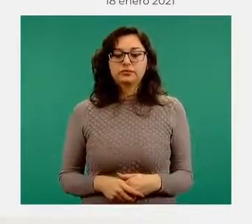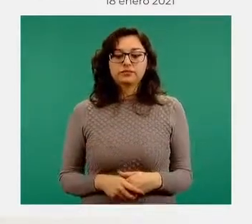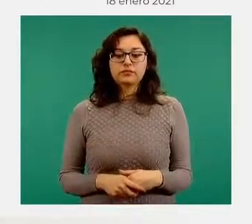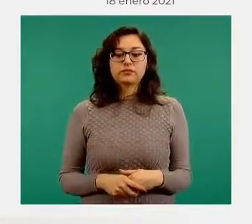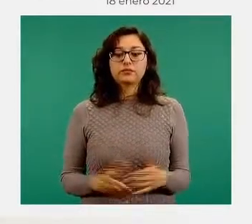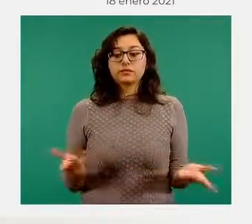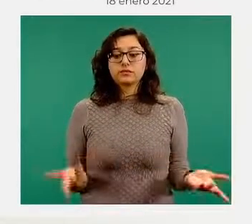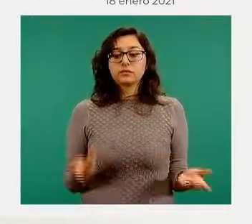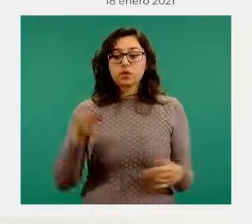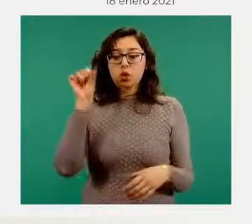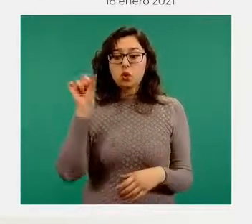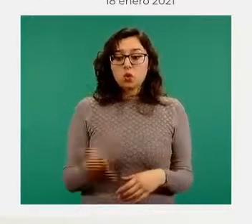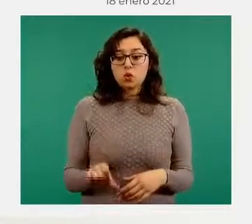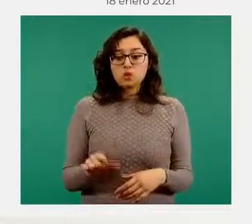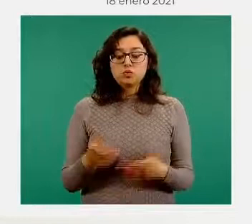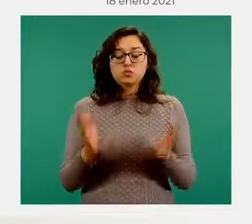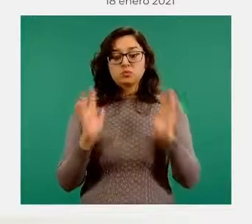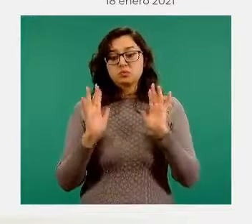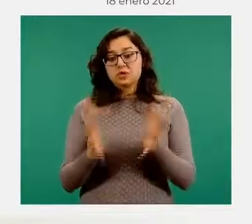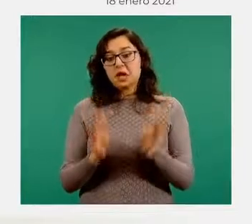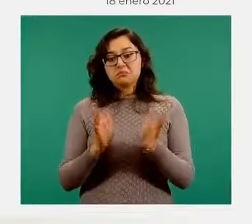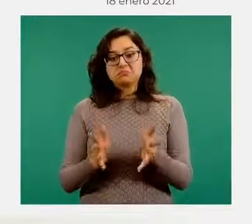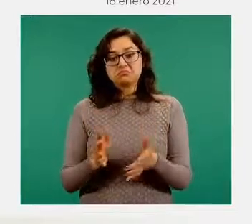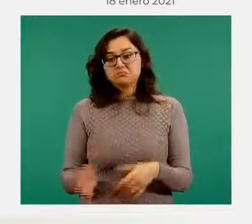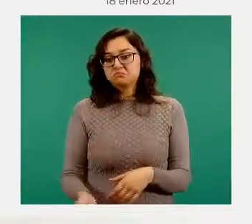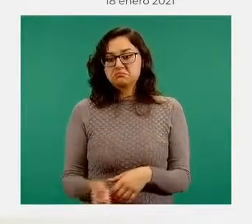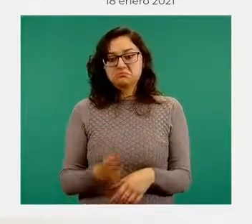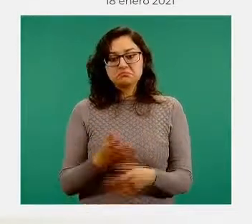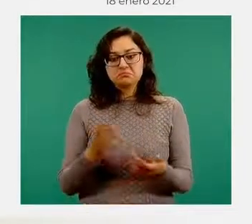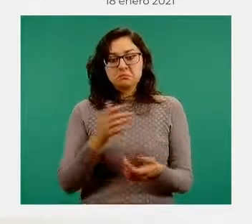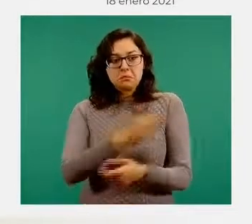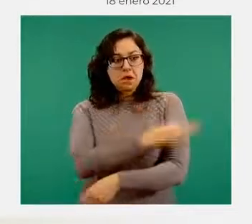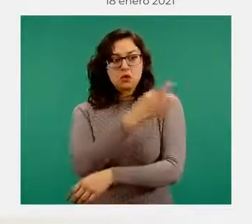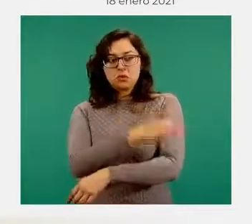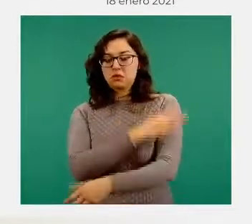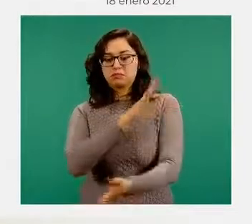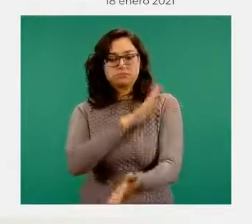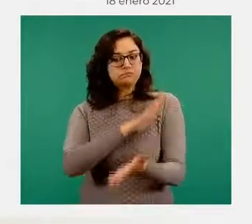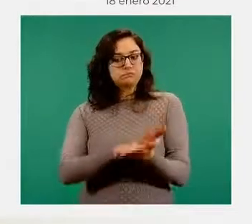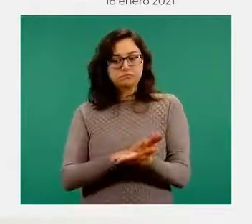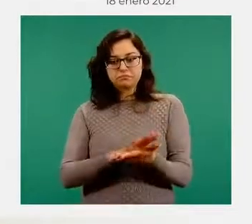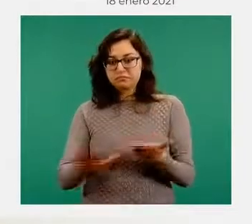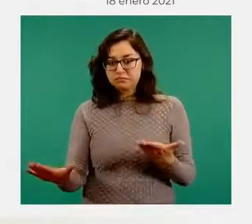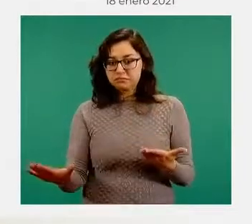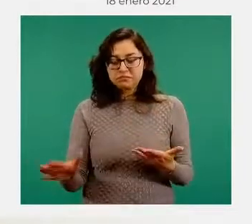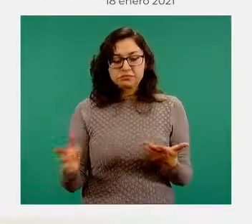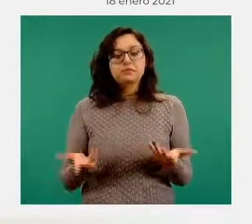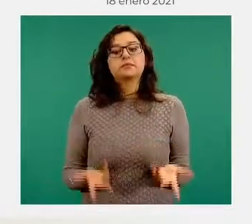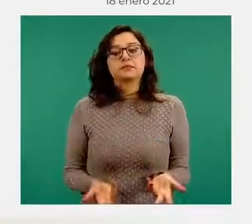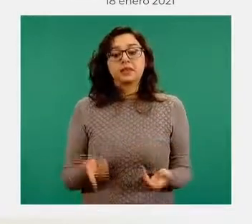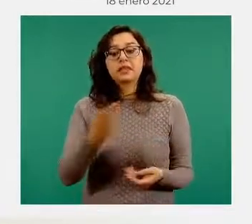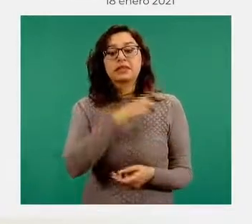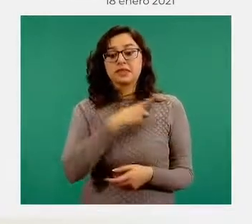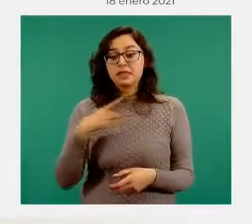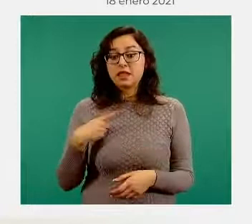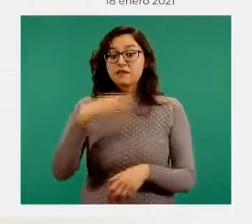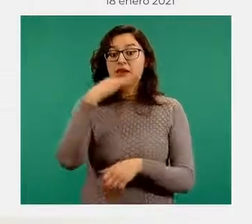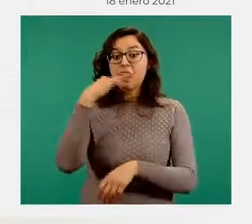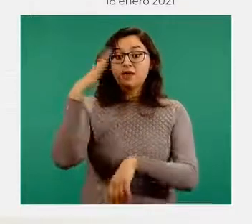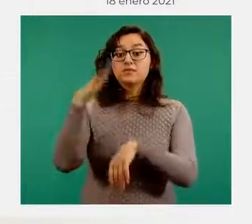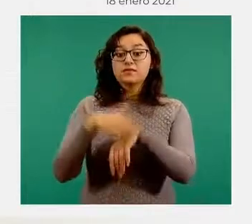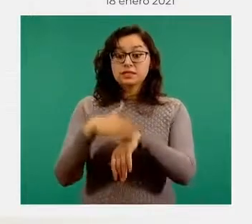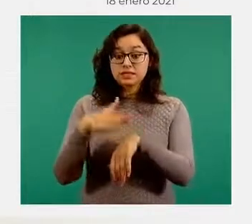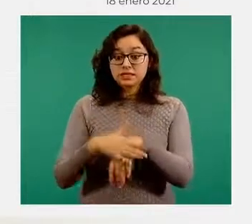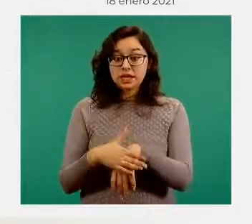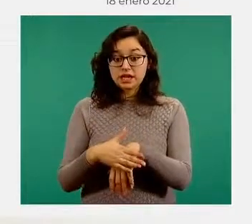ahora que prácticamente ya se acabó el paquete. Quiero hacer notar, para que todo el mundo identifique claramente el porqué,